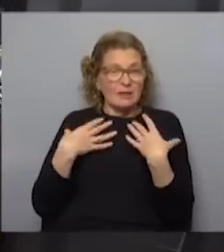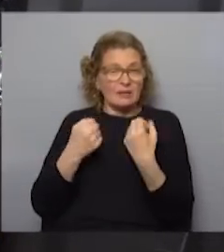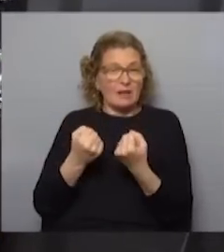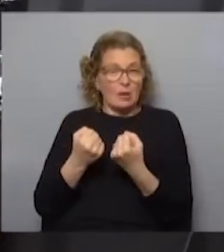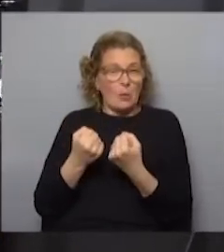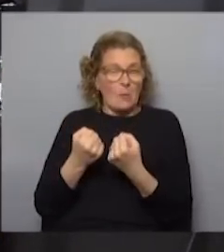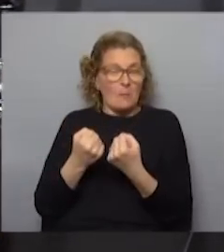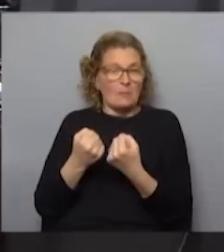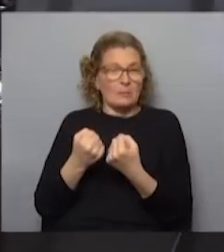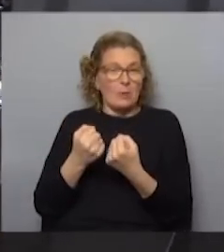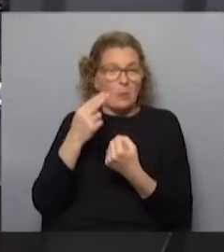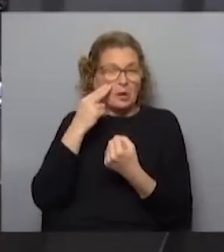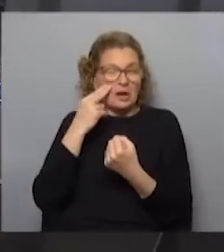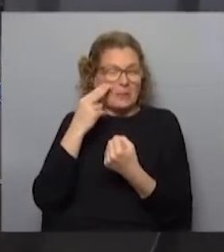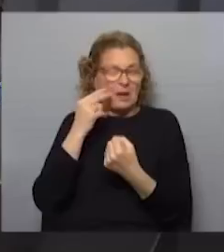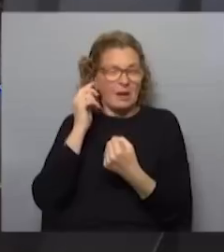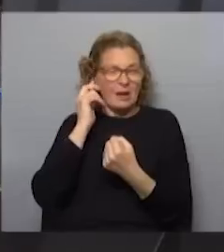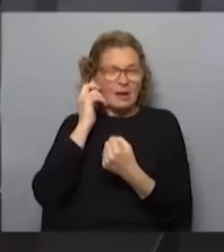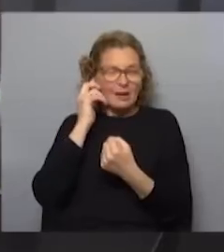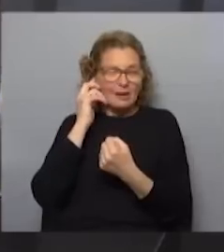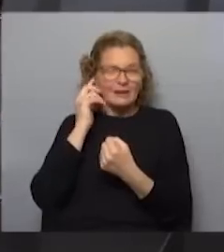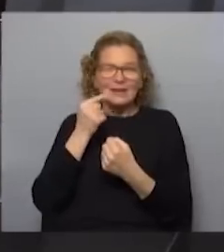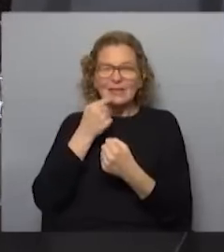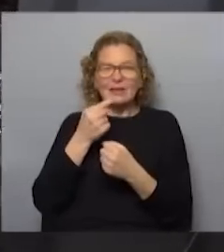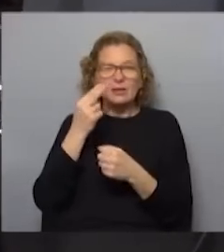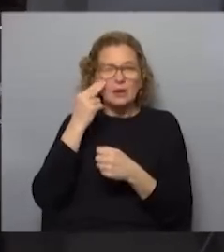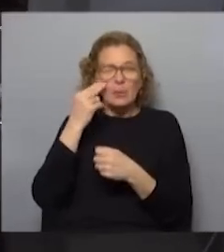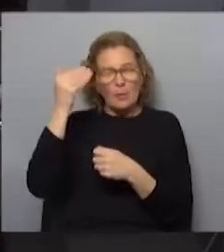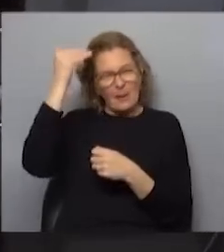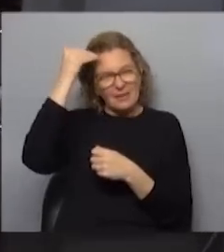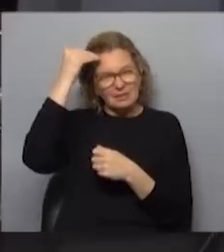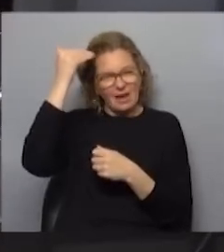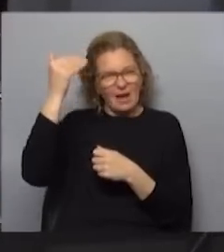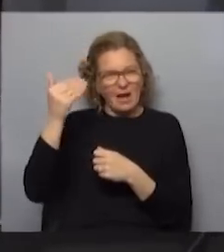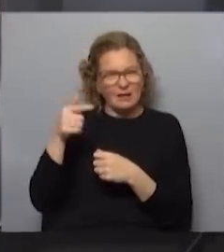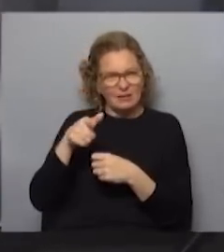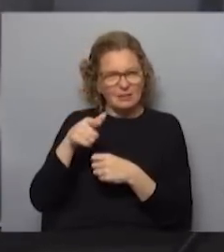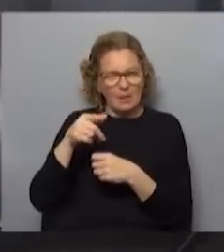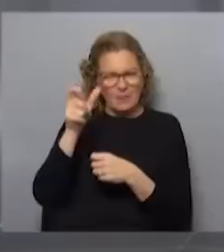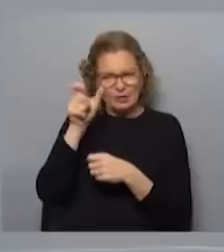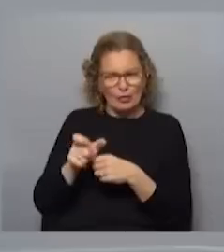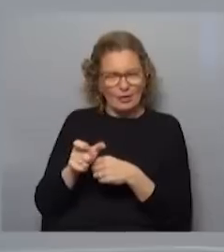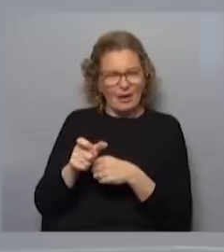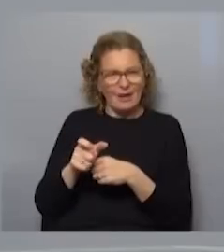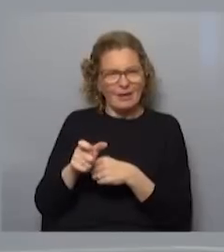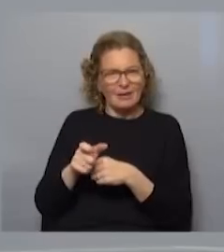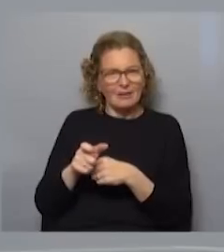fraguada una junta de salud que dice que tiene problemas mentales este oficial y